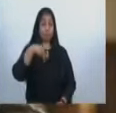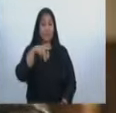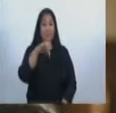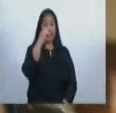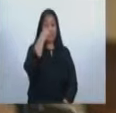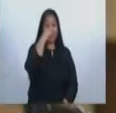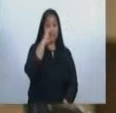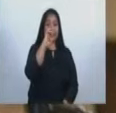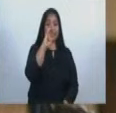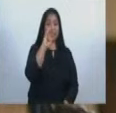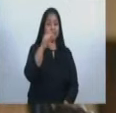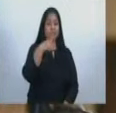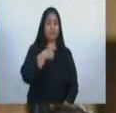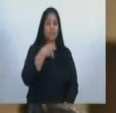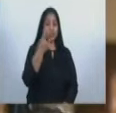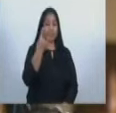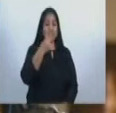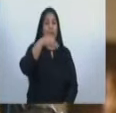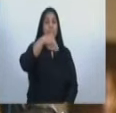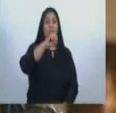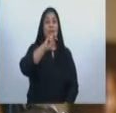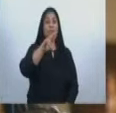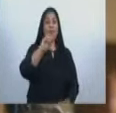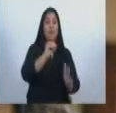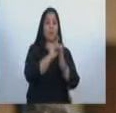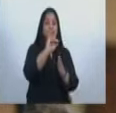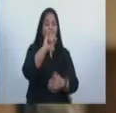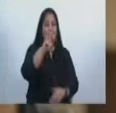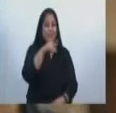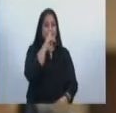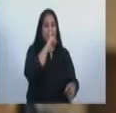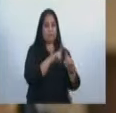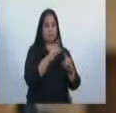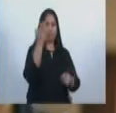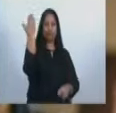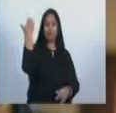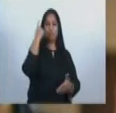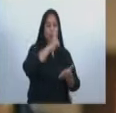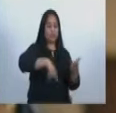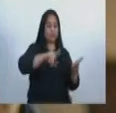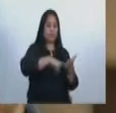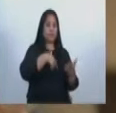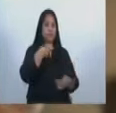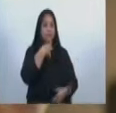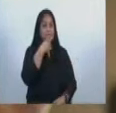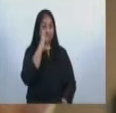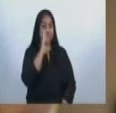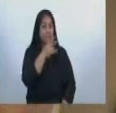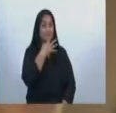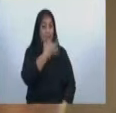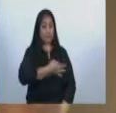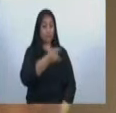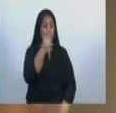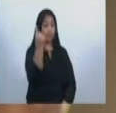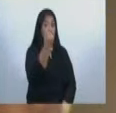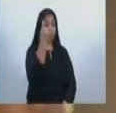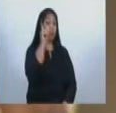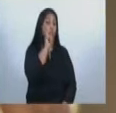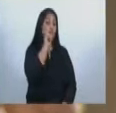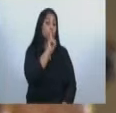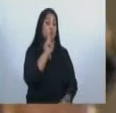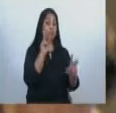represento la universidad Francisco Marroquín y teniendo en cuenta que las últimas elecciones realmente vimos la importancia de la juventud en